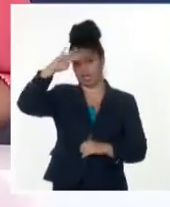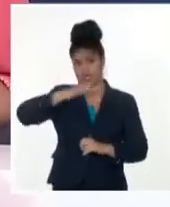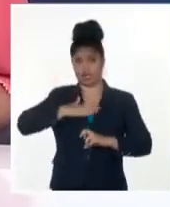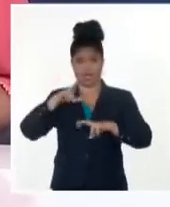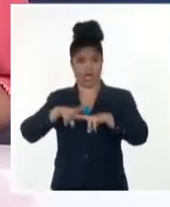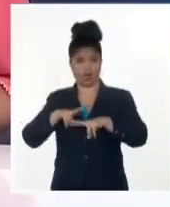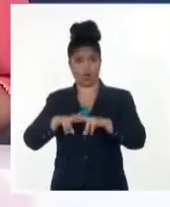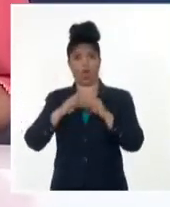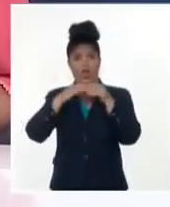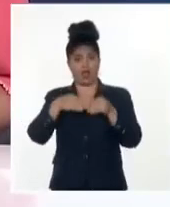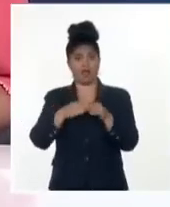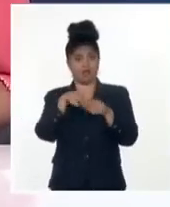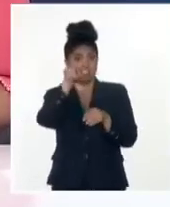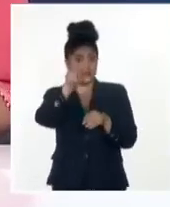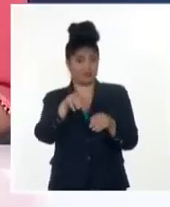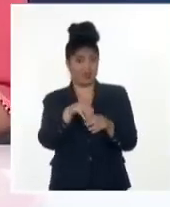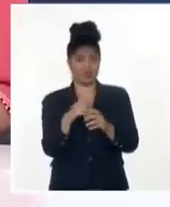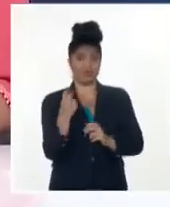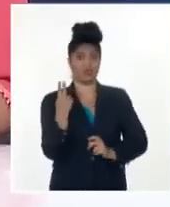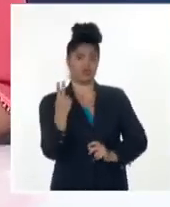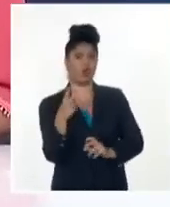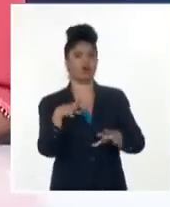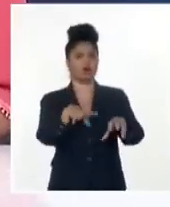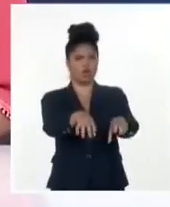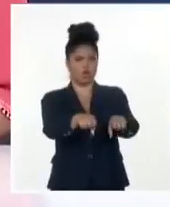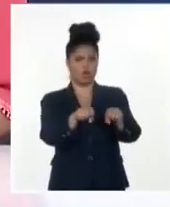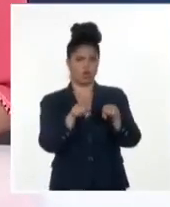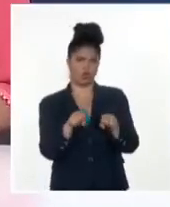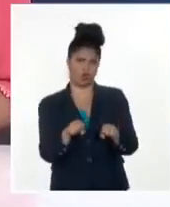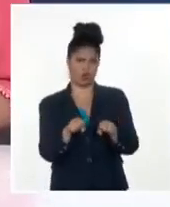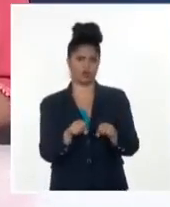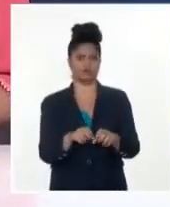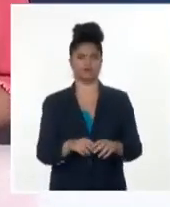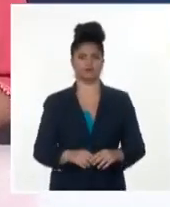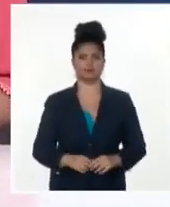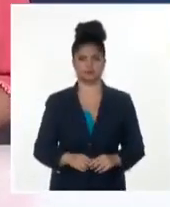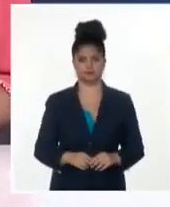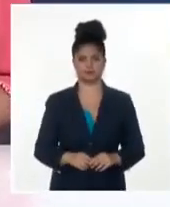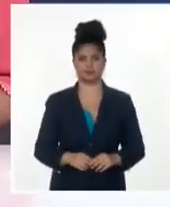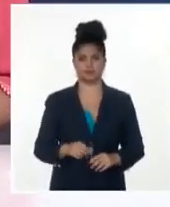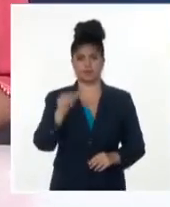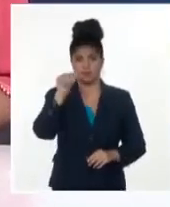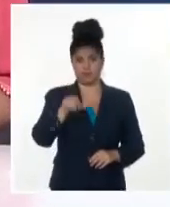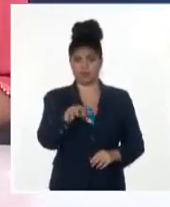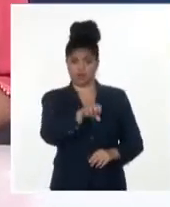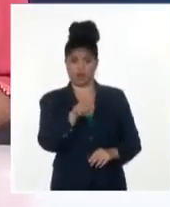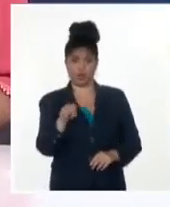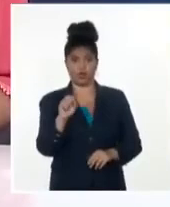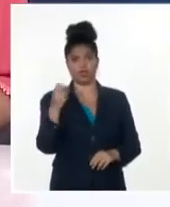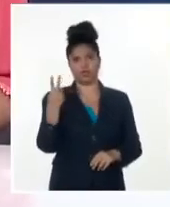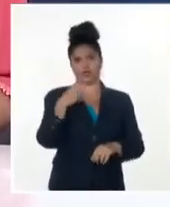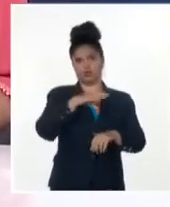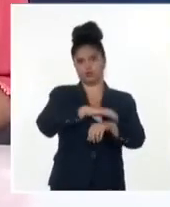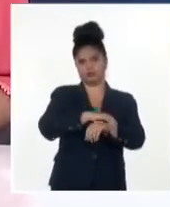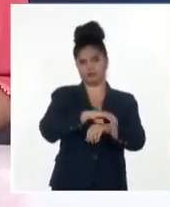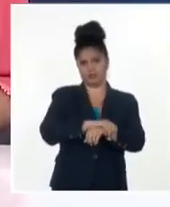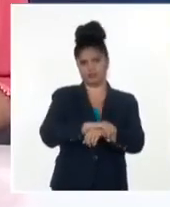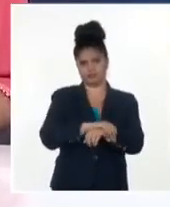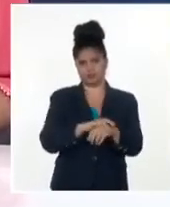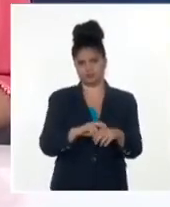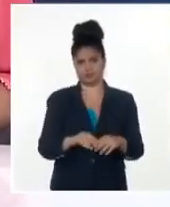fue interceptada por su servicio y hundida por sus tripulantes, quienes fueron detenidos posteriormente por las